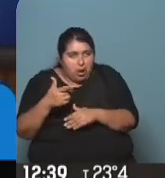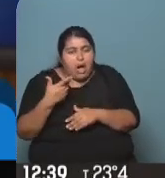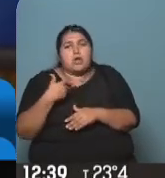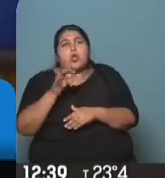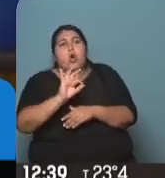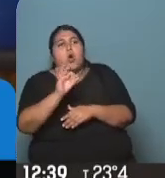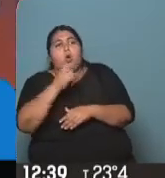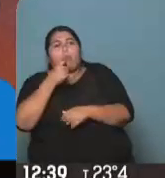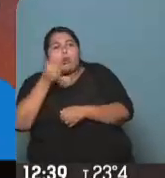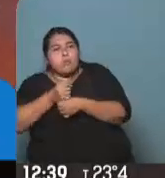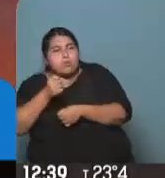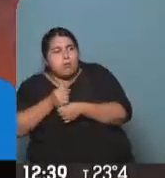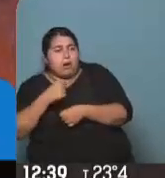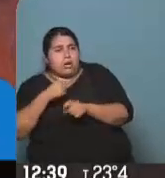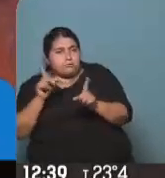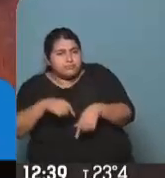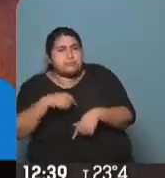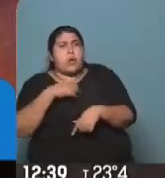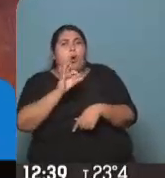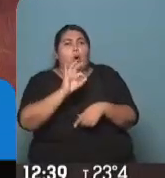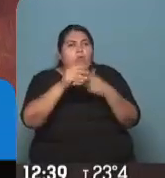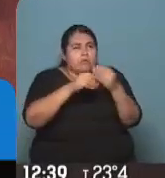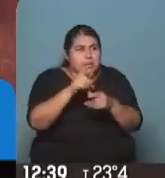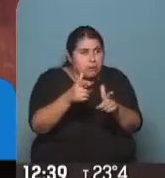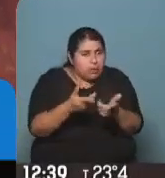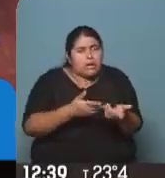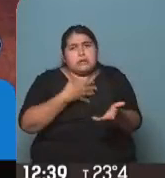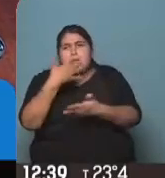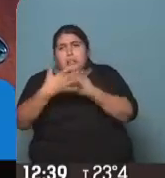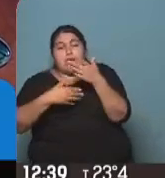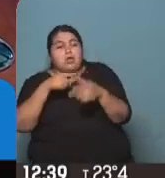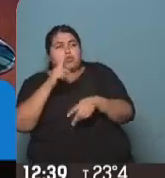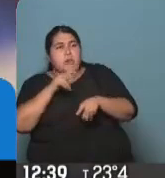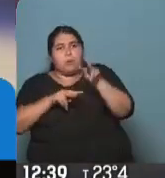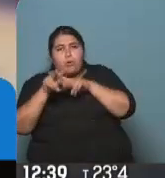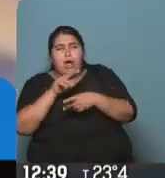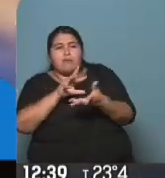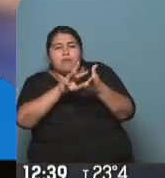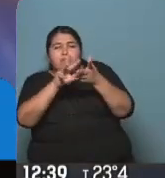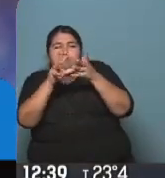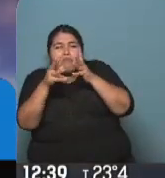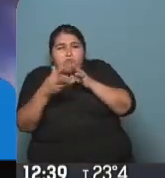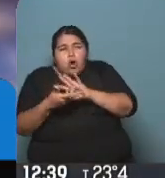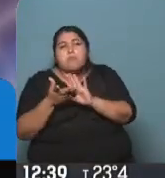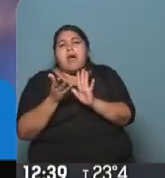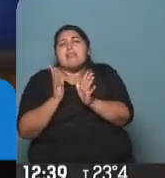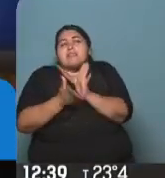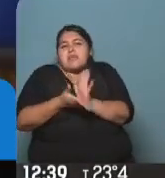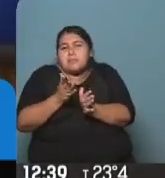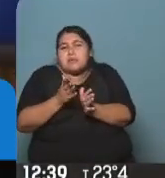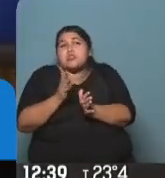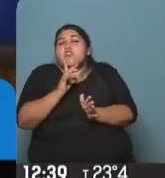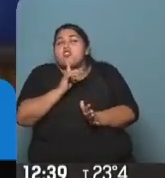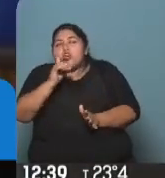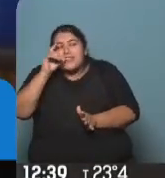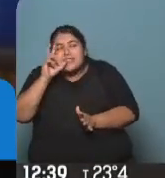mucho tiempo, no tiene familia, y hay que ir generando una estrategia terapéutica para cada una de esas personas. En algunos casos